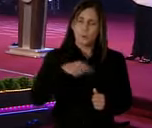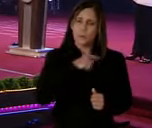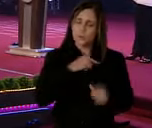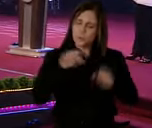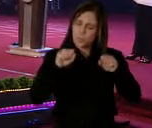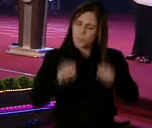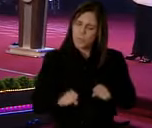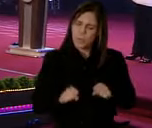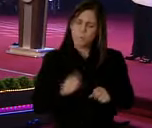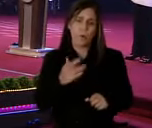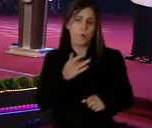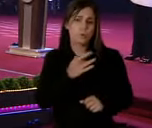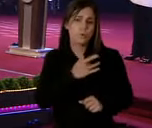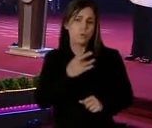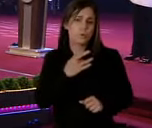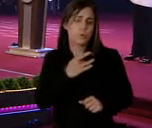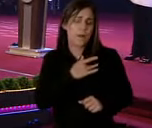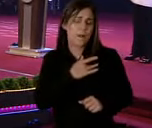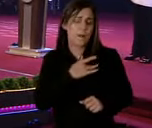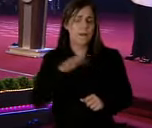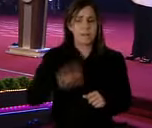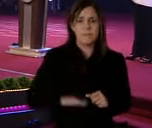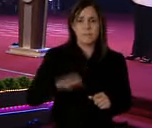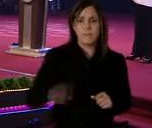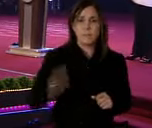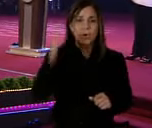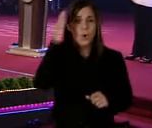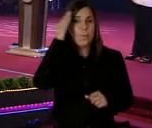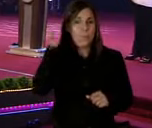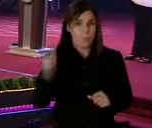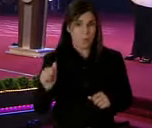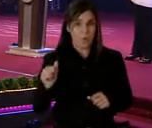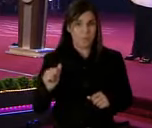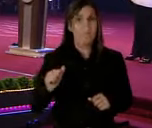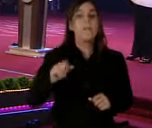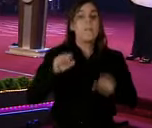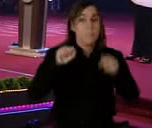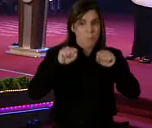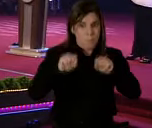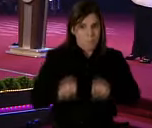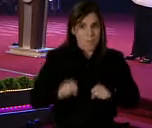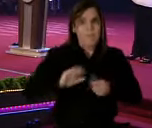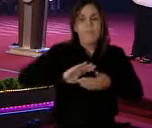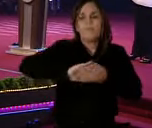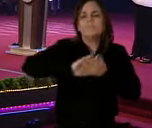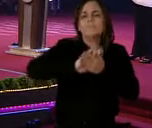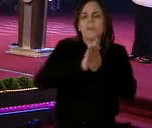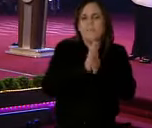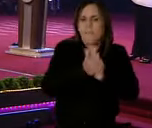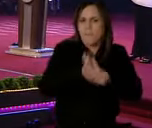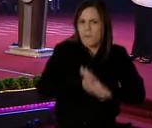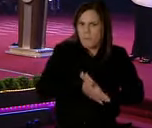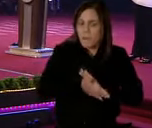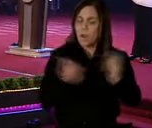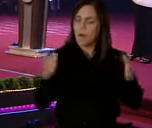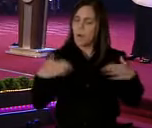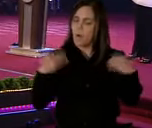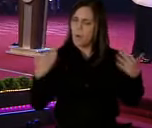tocamos los niños vamos a transformar juveniles y jóvenes, y vamos a tener hombres y mujeres de